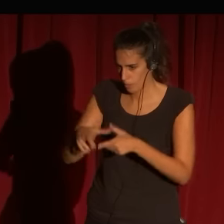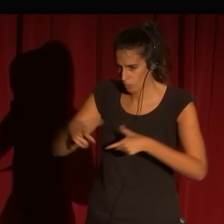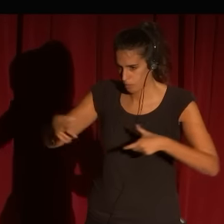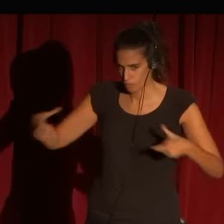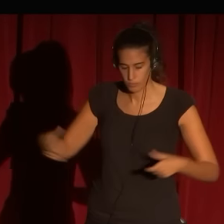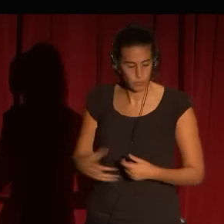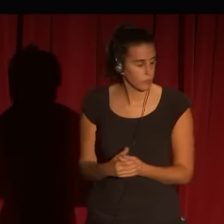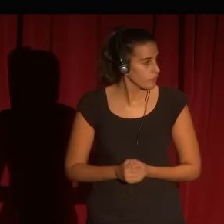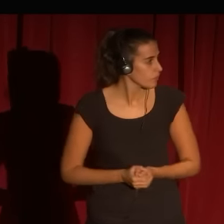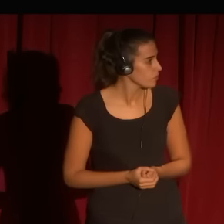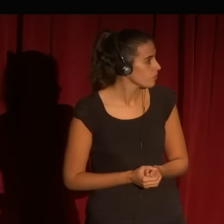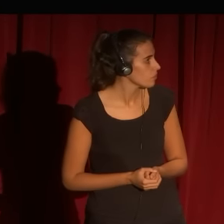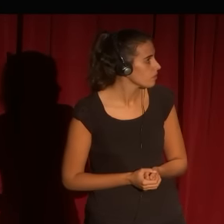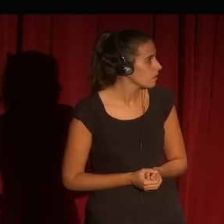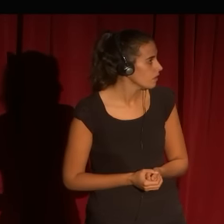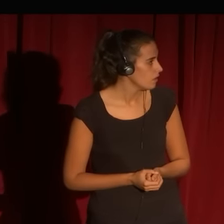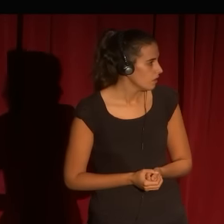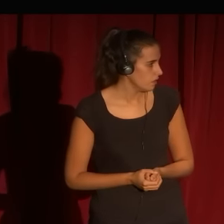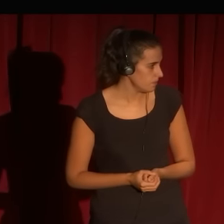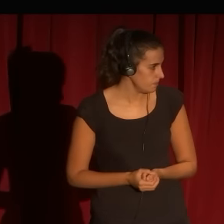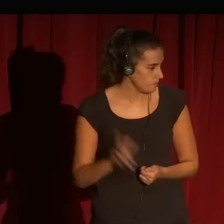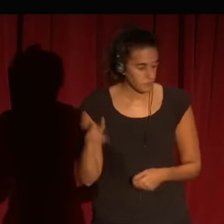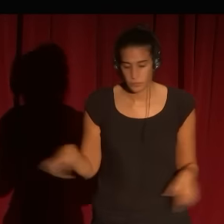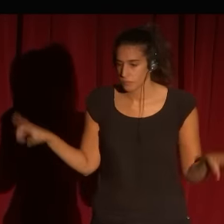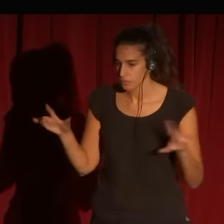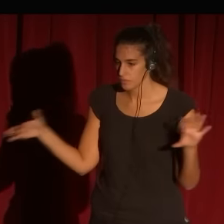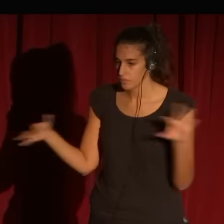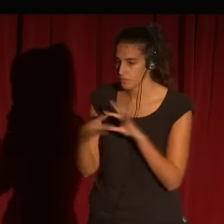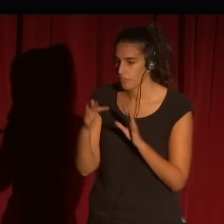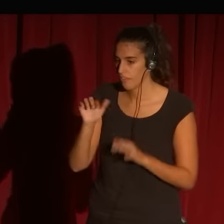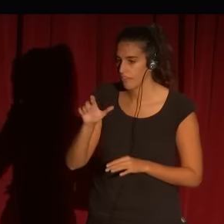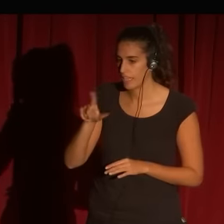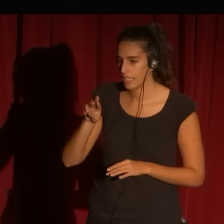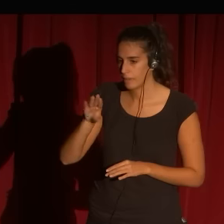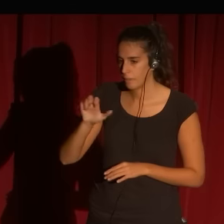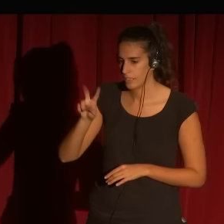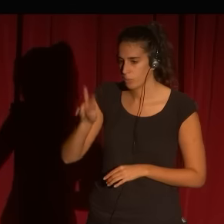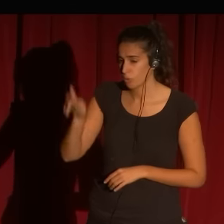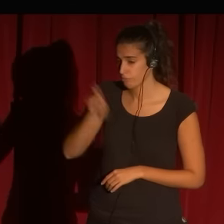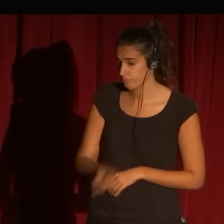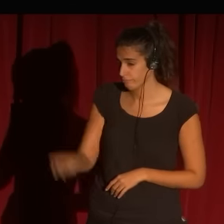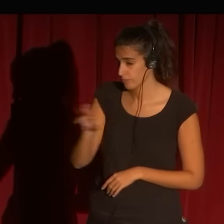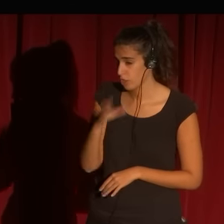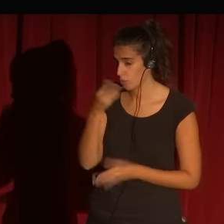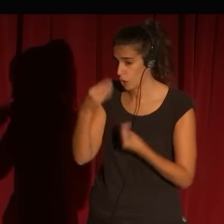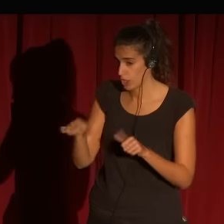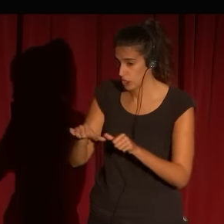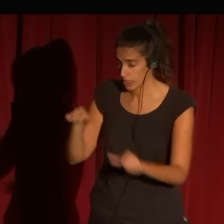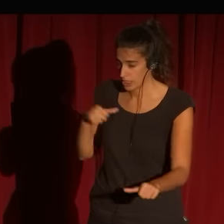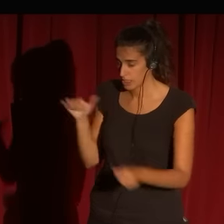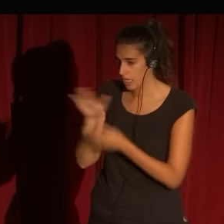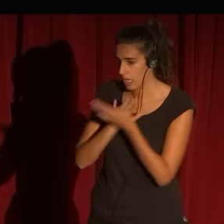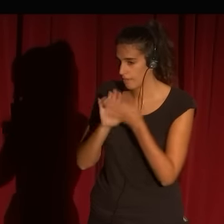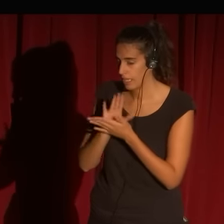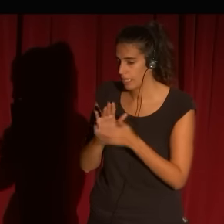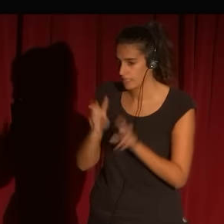cantidad vemos este tipo de porcelana en cuadros vinculados con Felipe segund insisto tanto en esto porque hasta ahora la historiografía que trata la